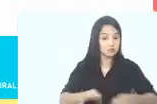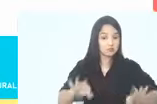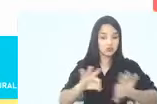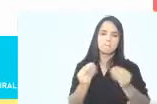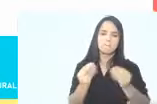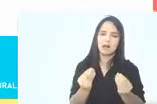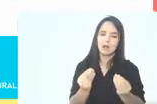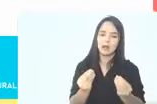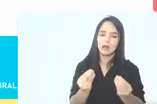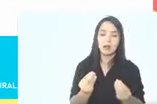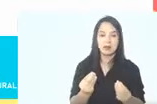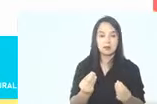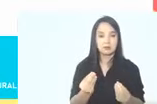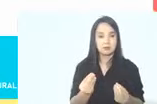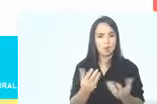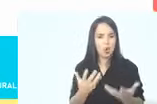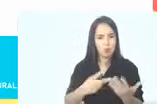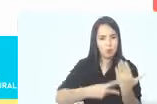es importante